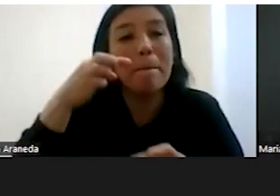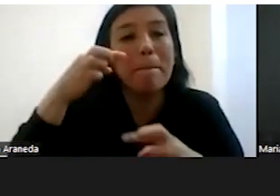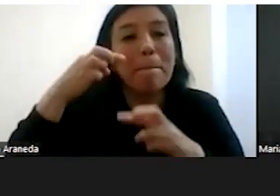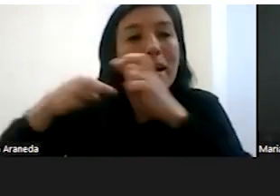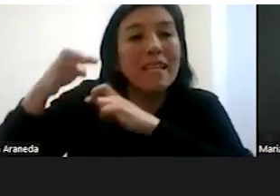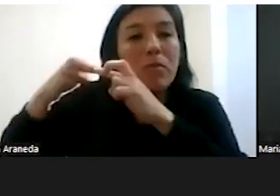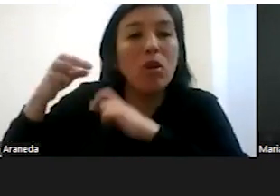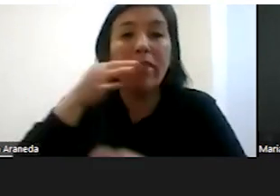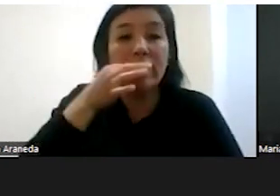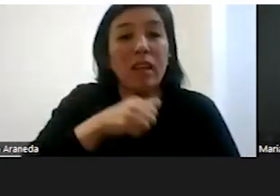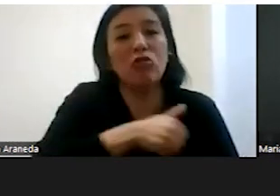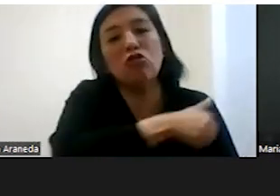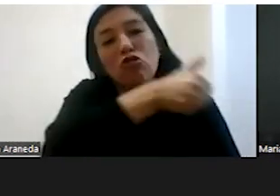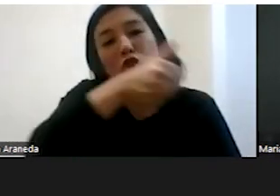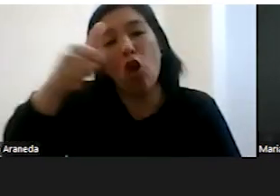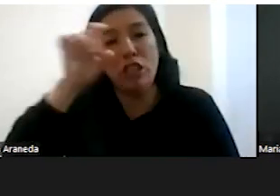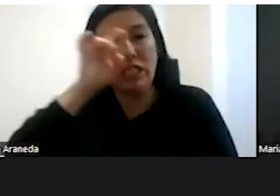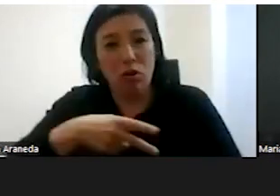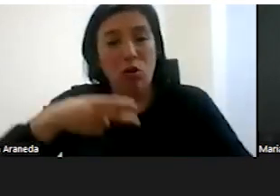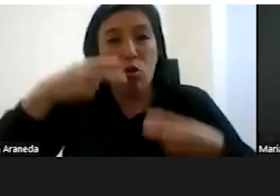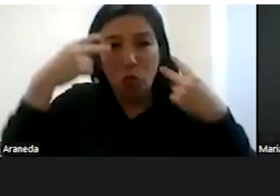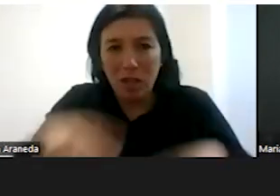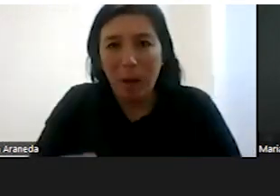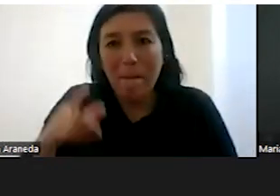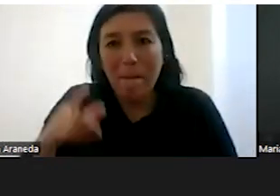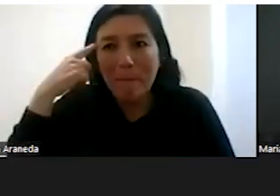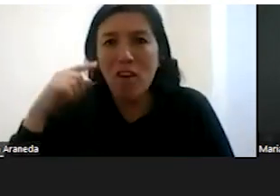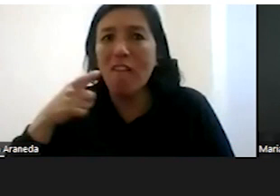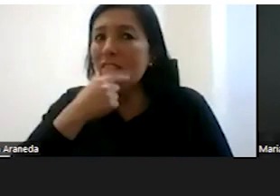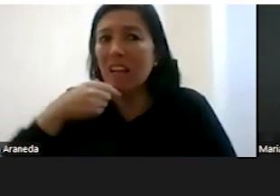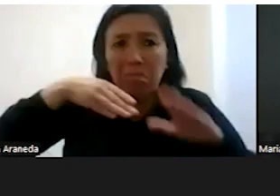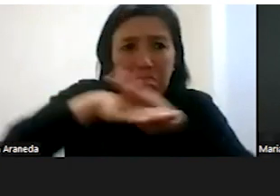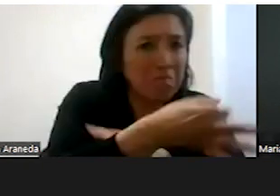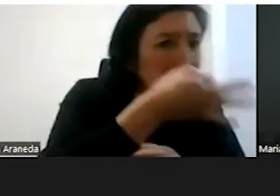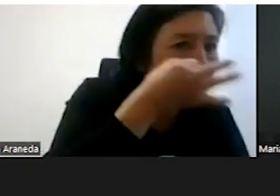los chilenos, pero no tenemos el acceso a esto. También existe,